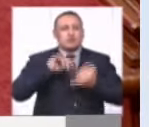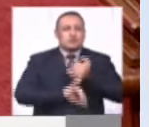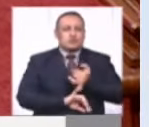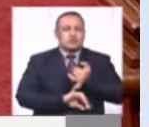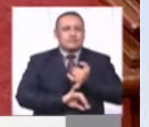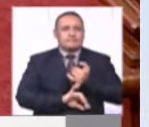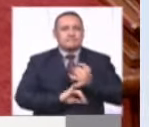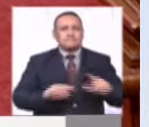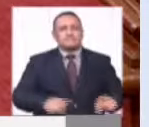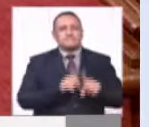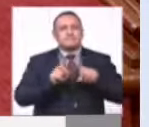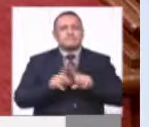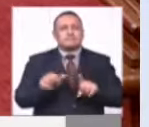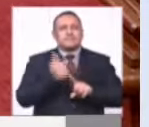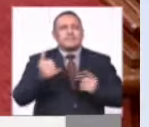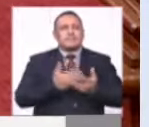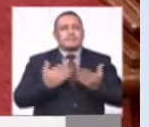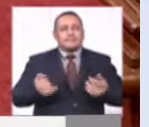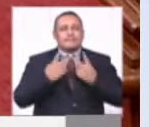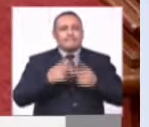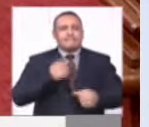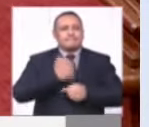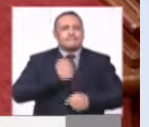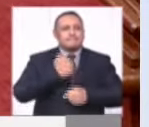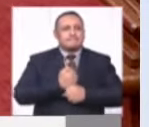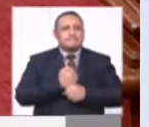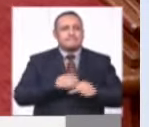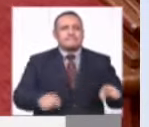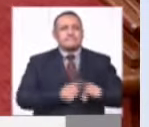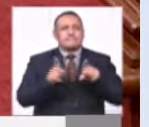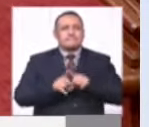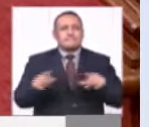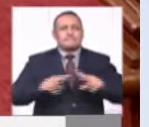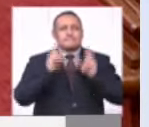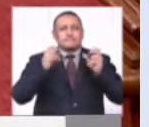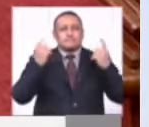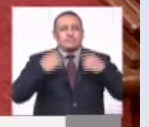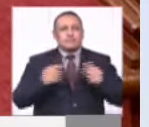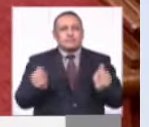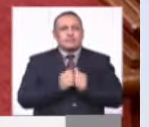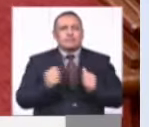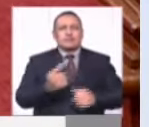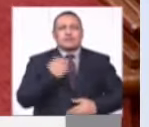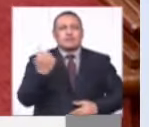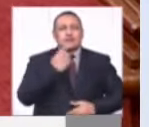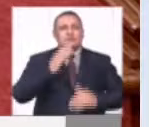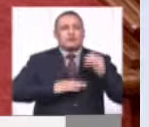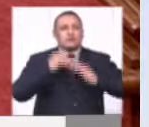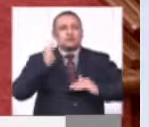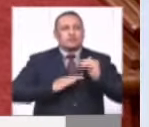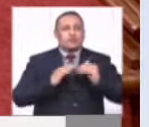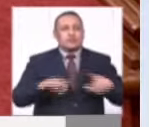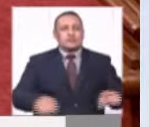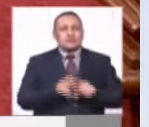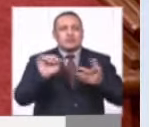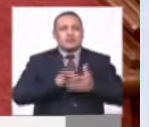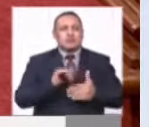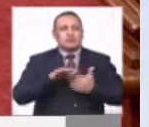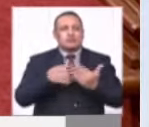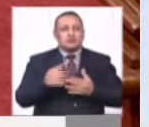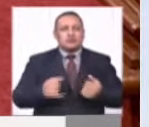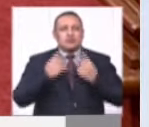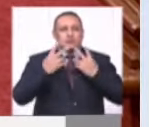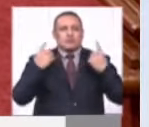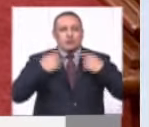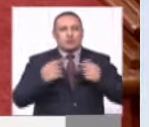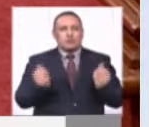soles. Y la otra cosa que también estamos trabajando ya en el mundo de la infraestructura urbana es todo lo que son